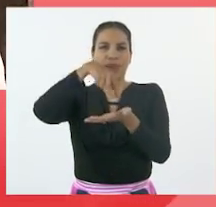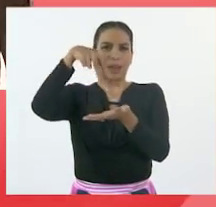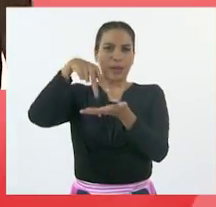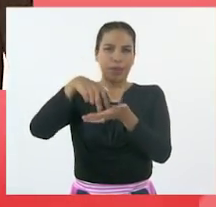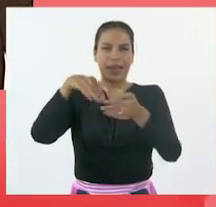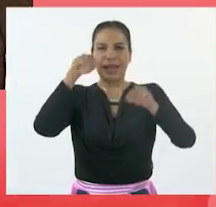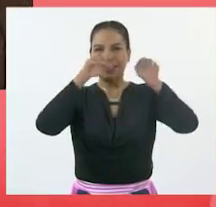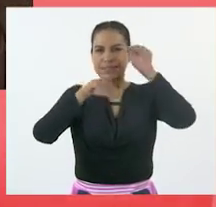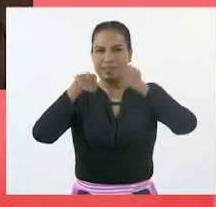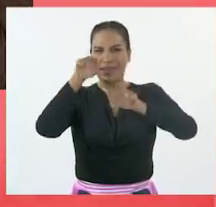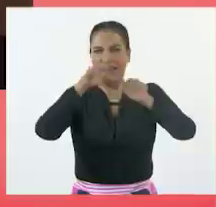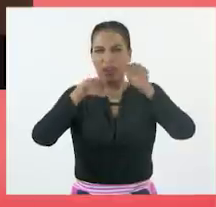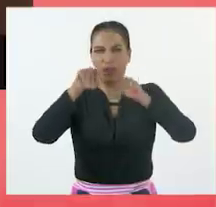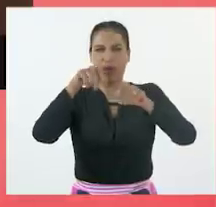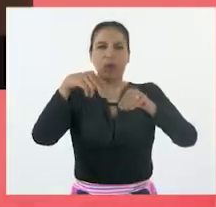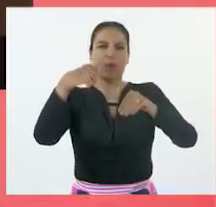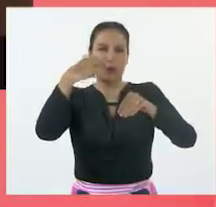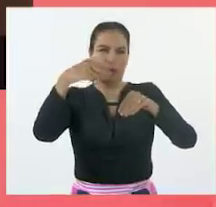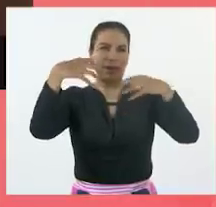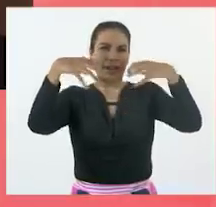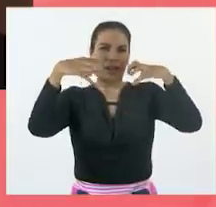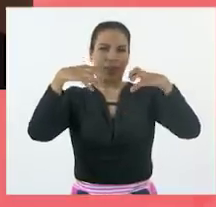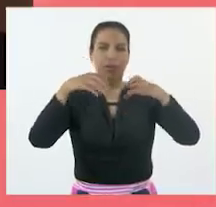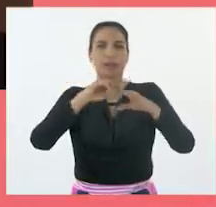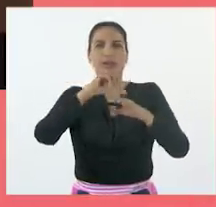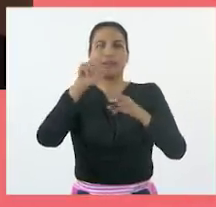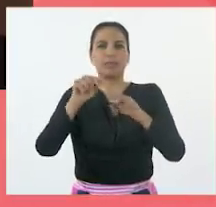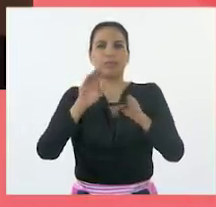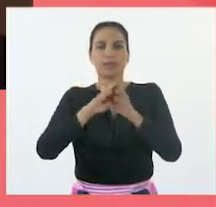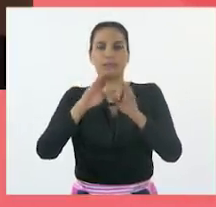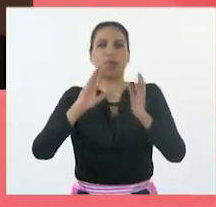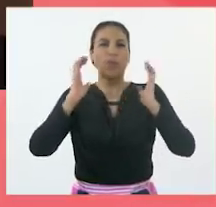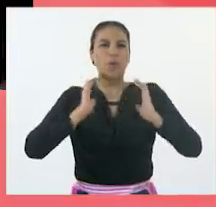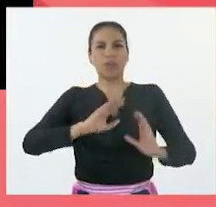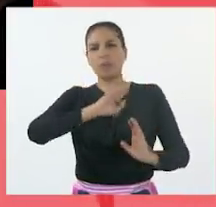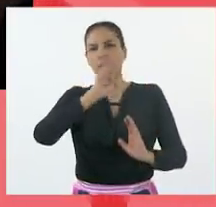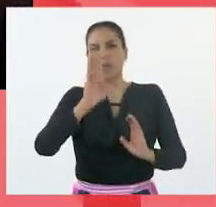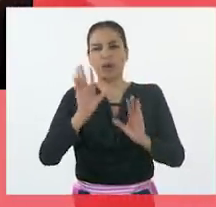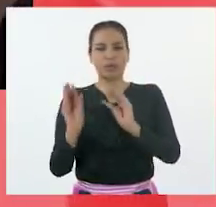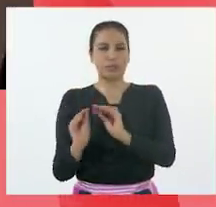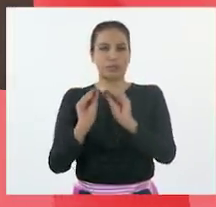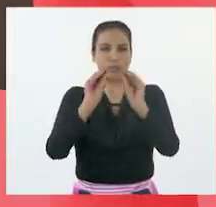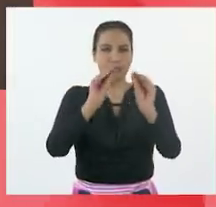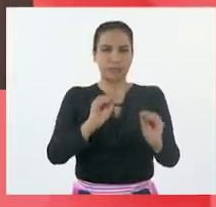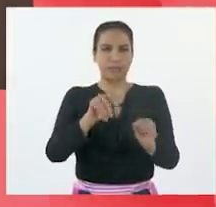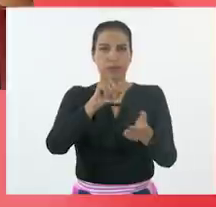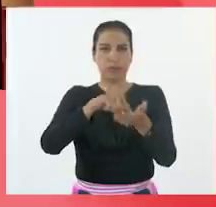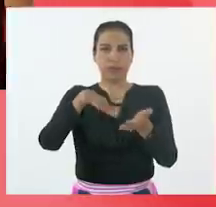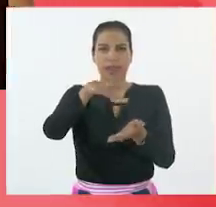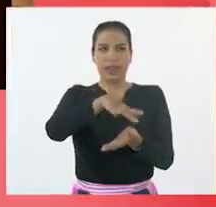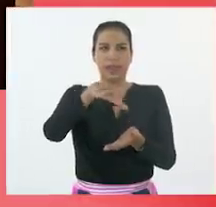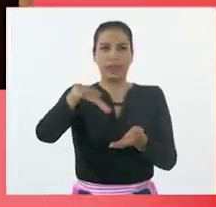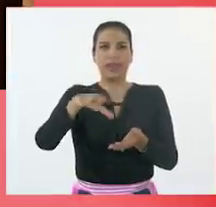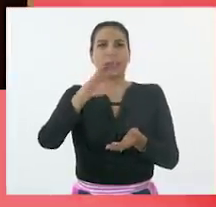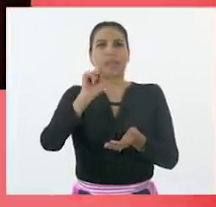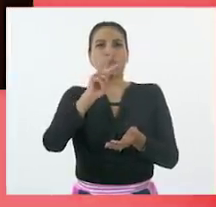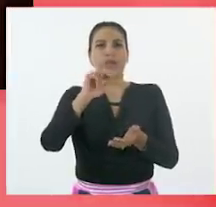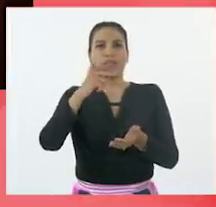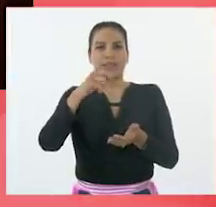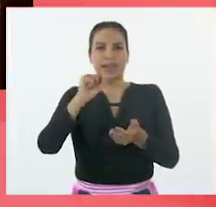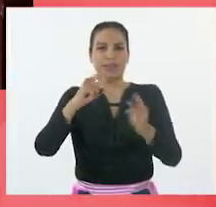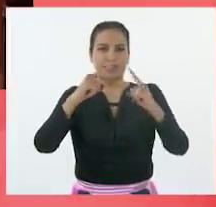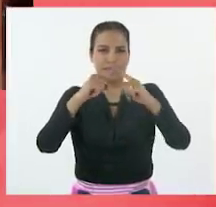las Campanas, el cadáver vino y se depositó aquí en Capuchinas, en la parte de